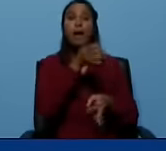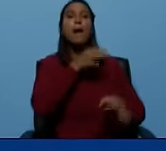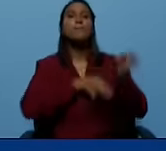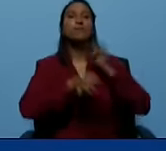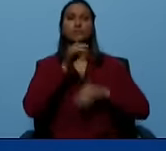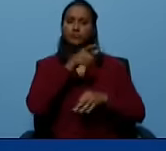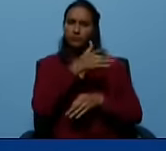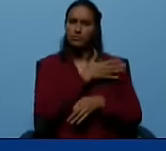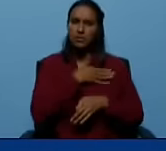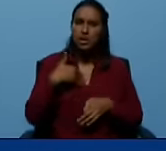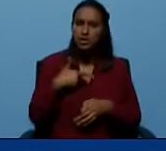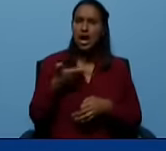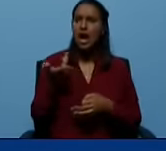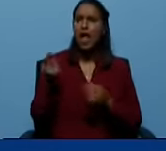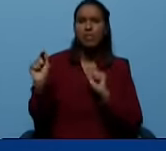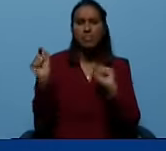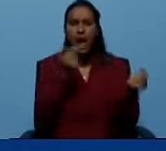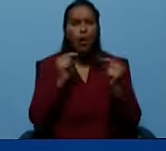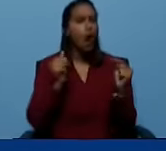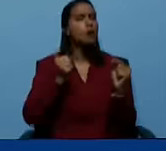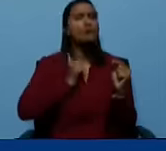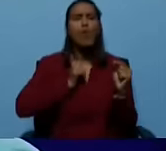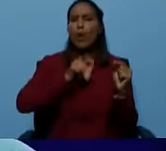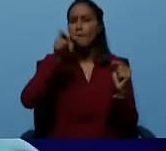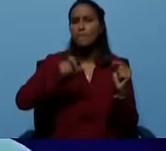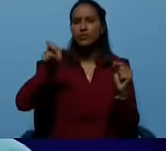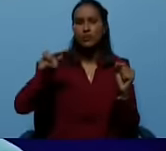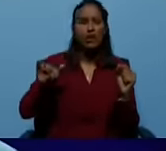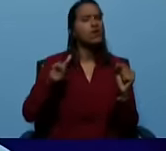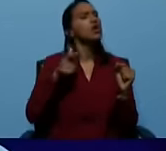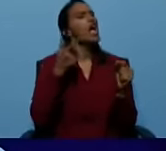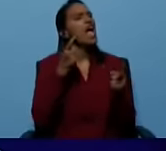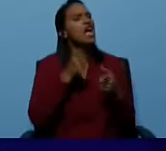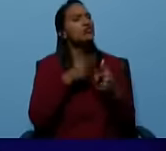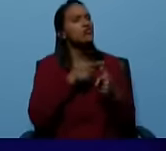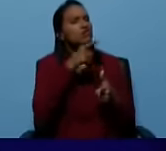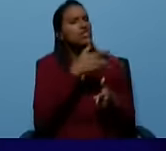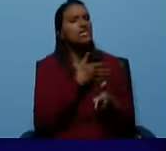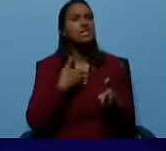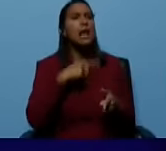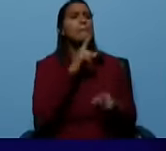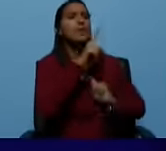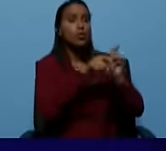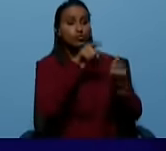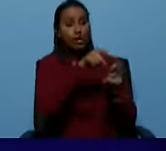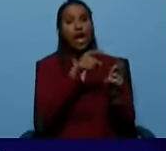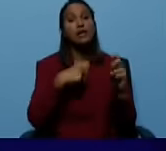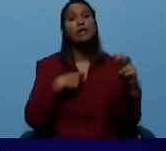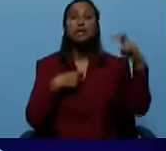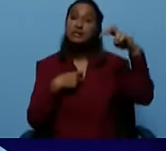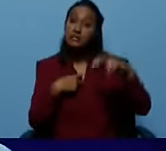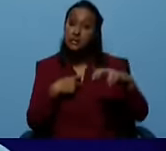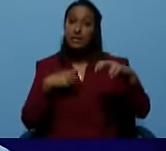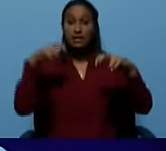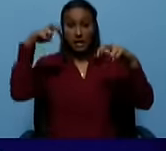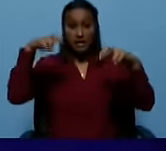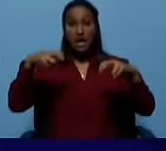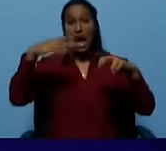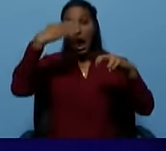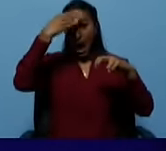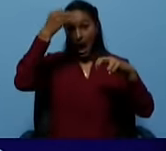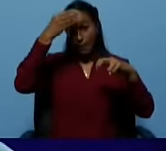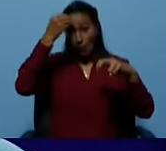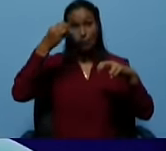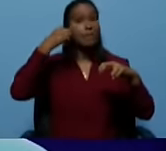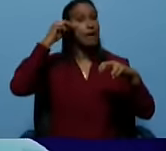a dialogar con quien sea. Y en este contexto quisiera preguntarle si usted se sentaría a conversar con Edmundo González Urrutia y con